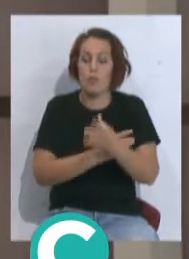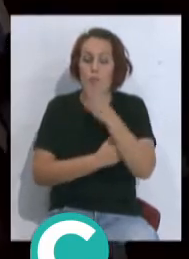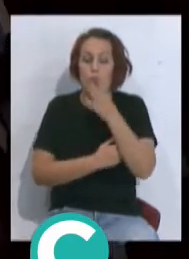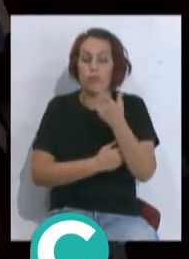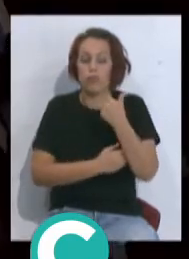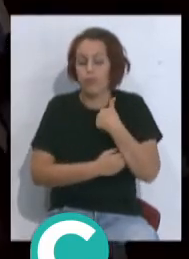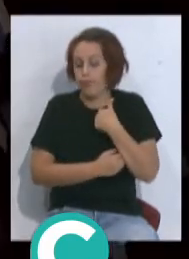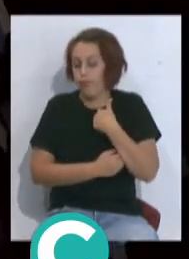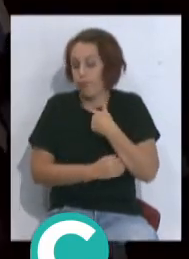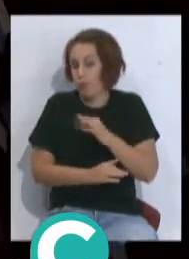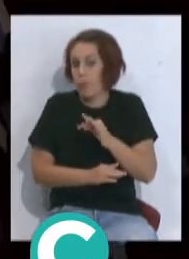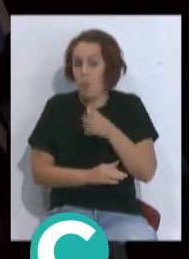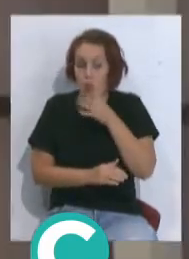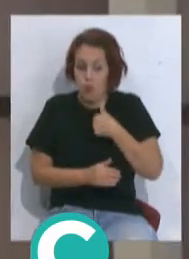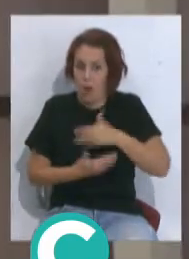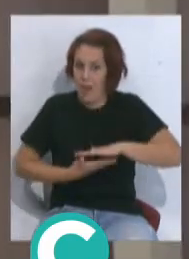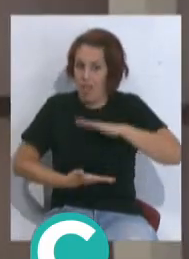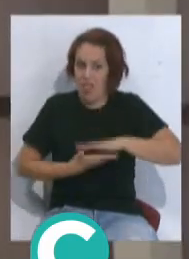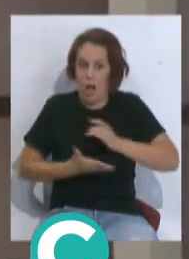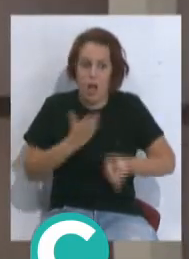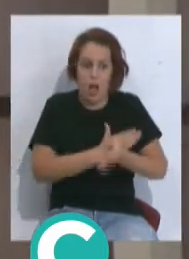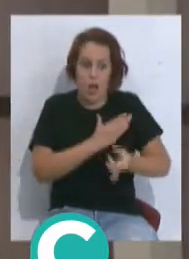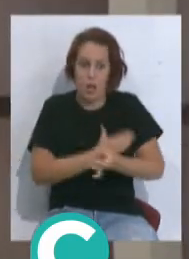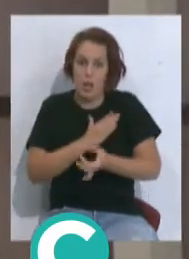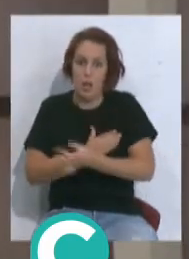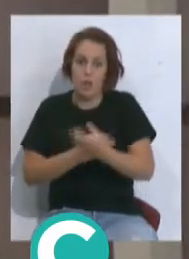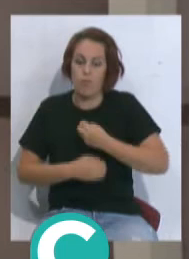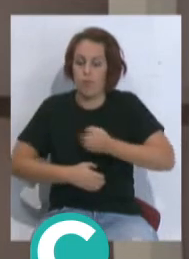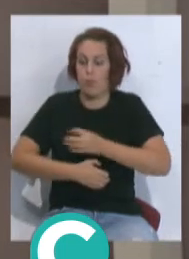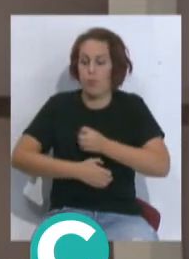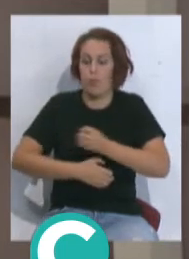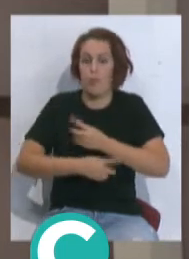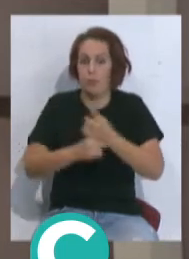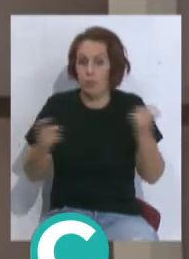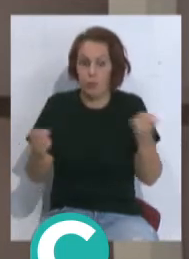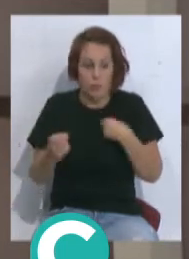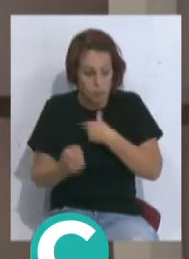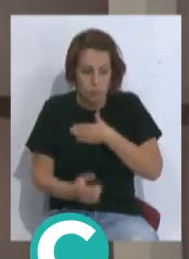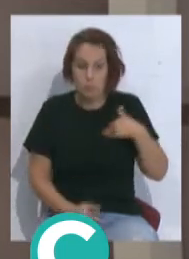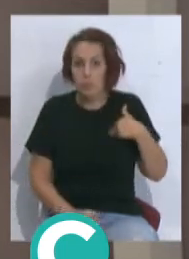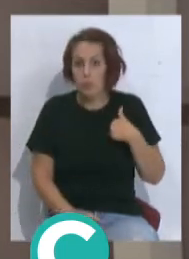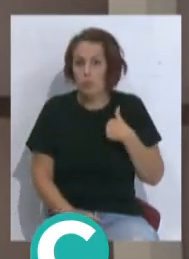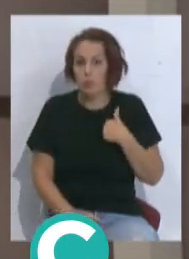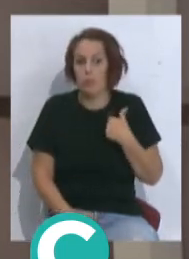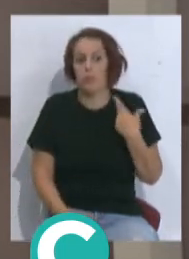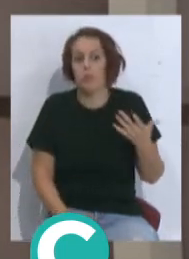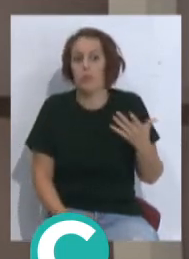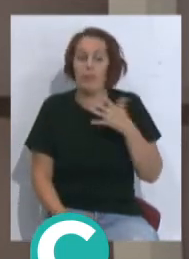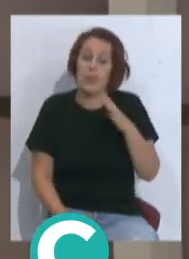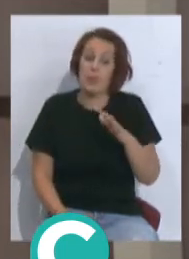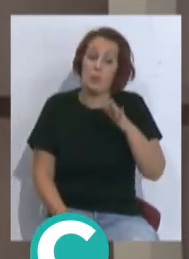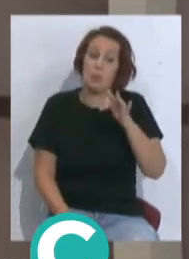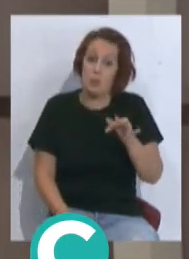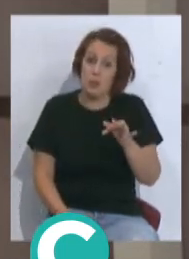viene bien, por lo que sea, porque tengo esa capacidad de generar ingreso y necesito y quiero, y además de